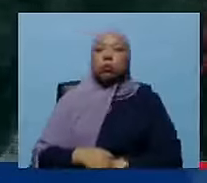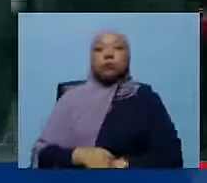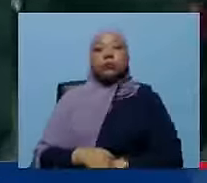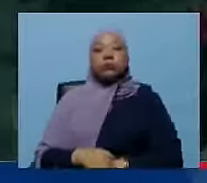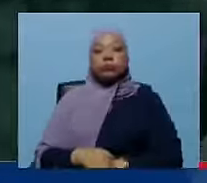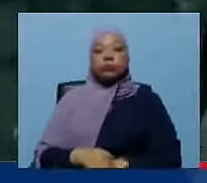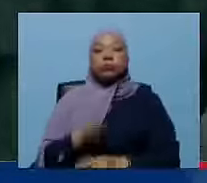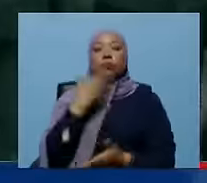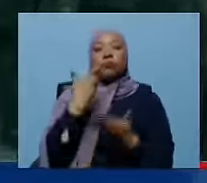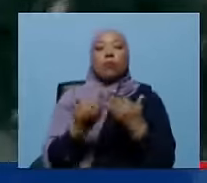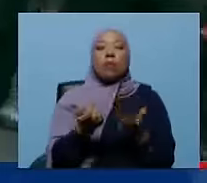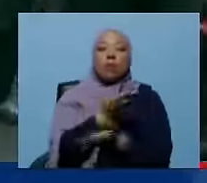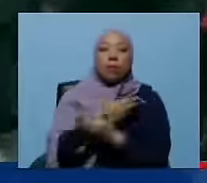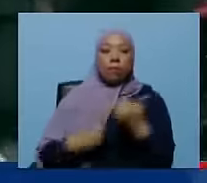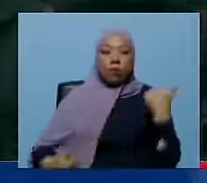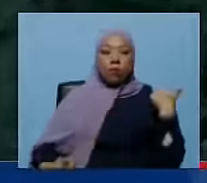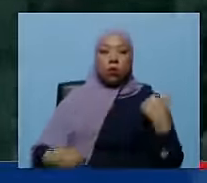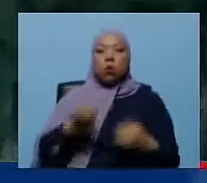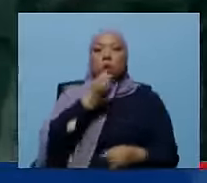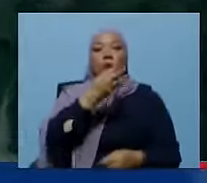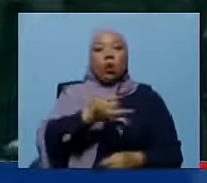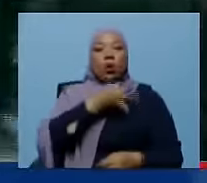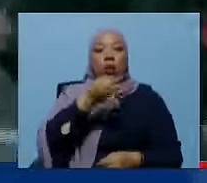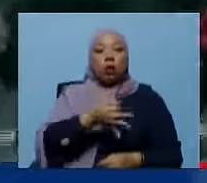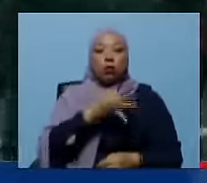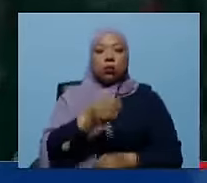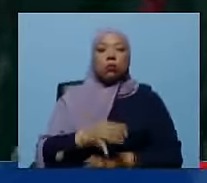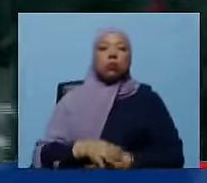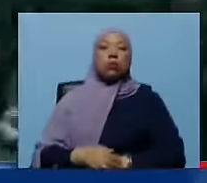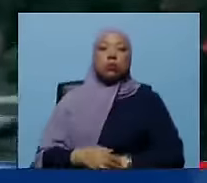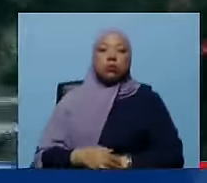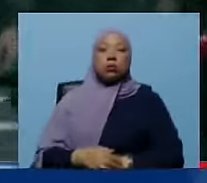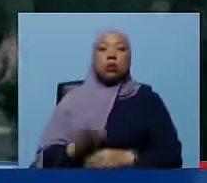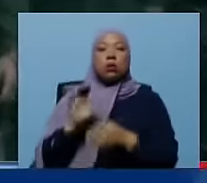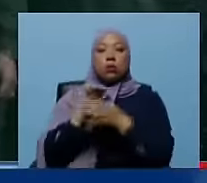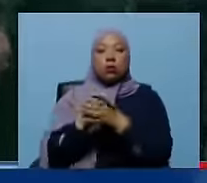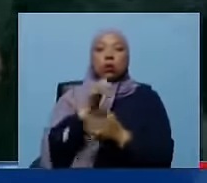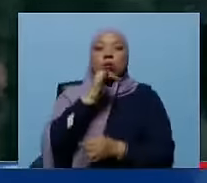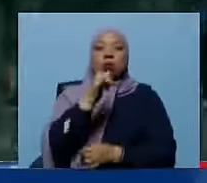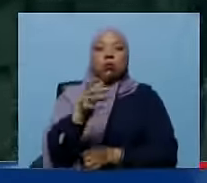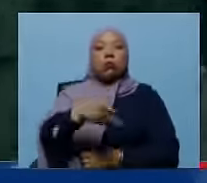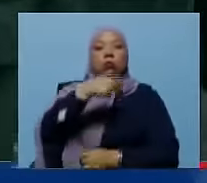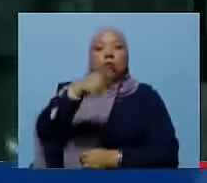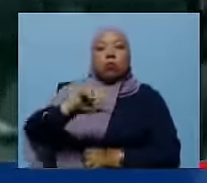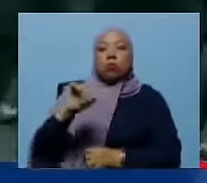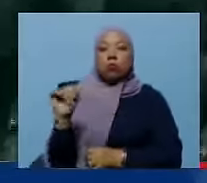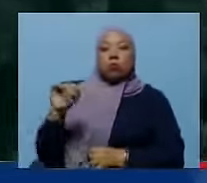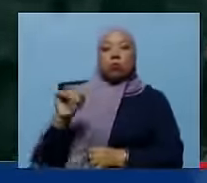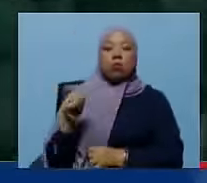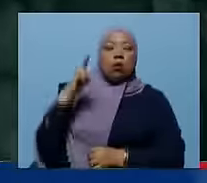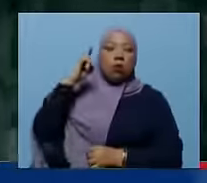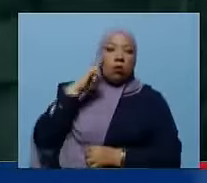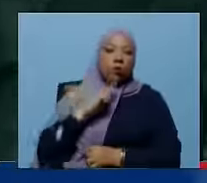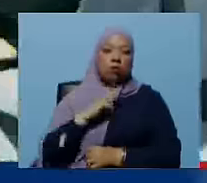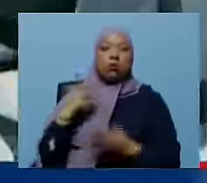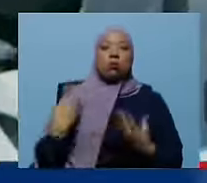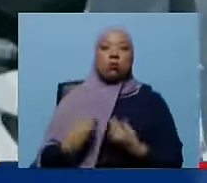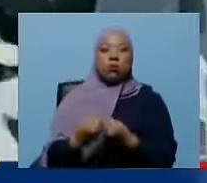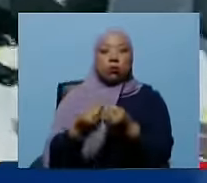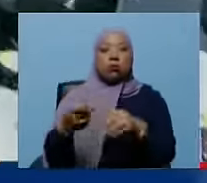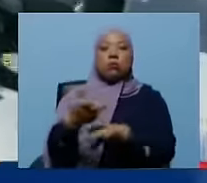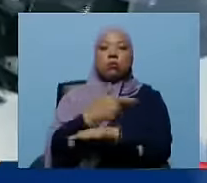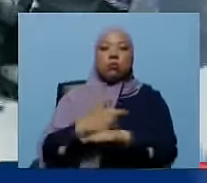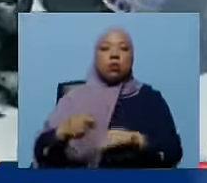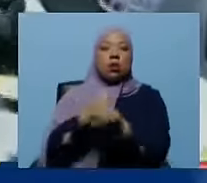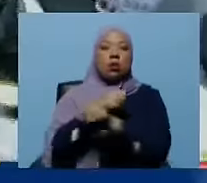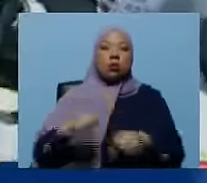Gracias, presidente. Buenas tardes. Aquí estamos con compañeros de la Policía Nacional Bolivariana, compañeros de la Guardia